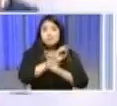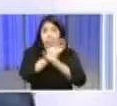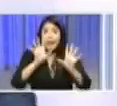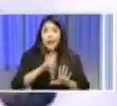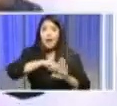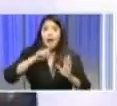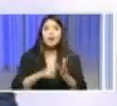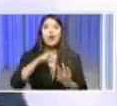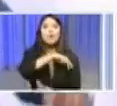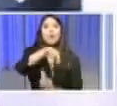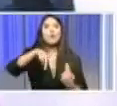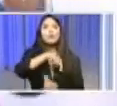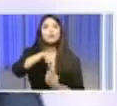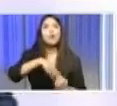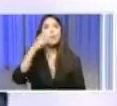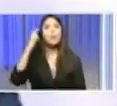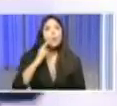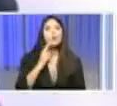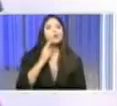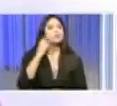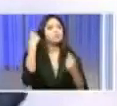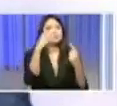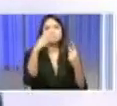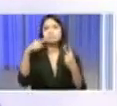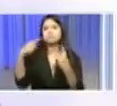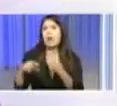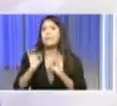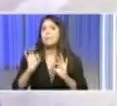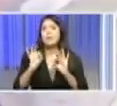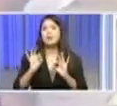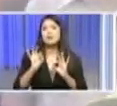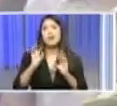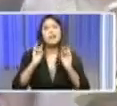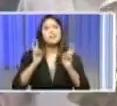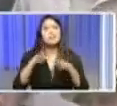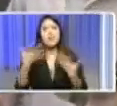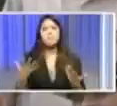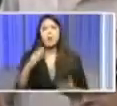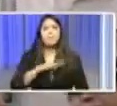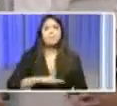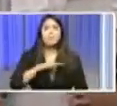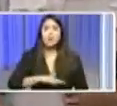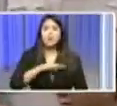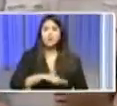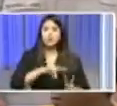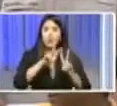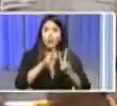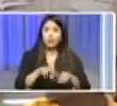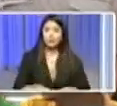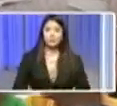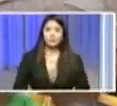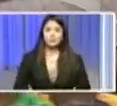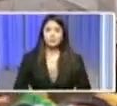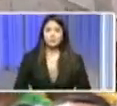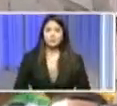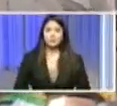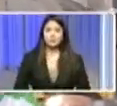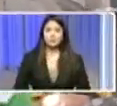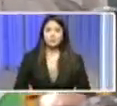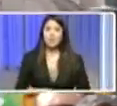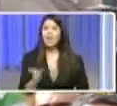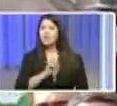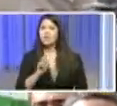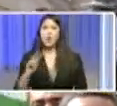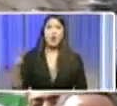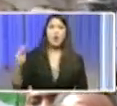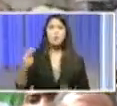de la revolución bolivariana en cada área, particularmente en el área de la gran misión Vivienda Venezuela. Y que no venga